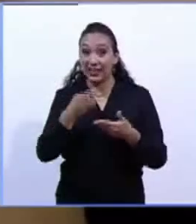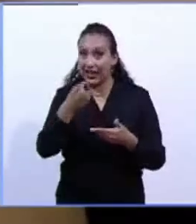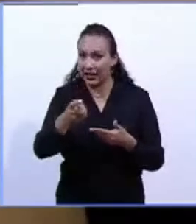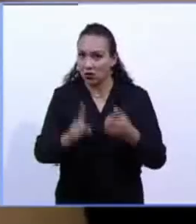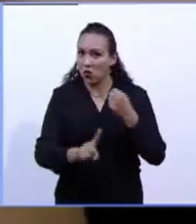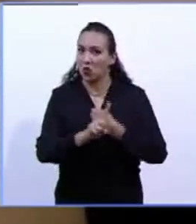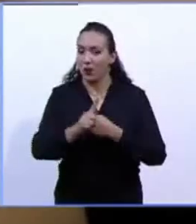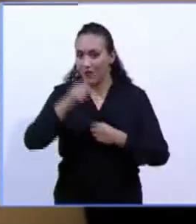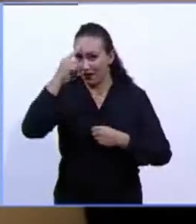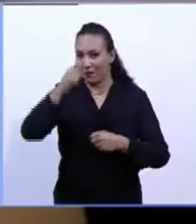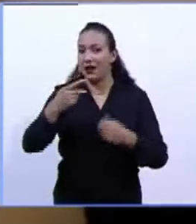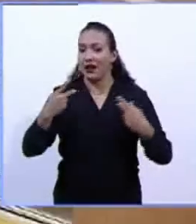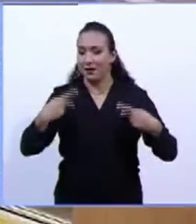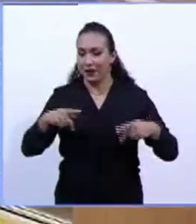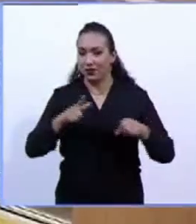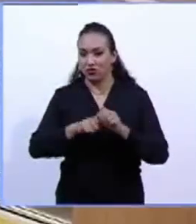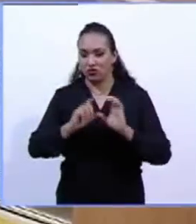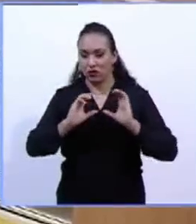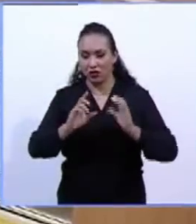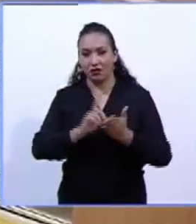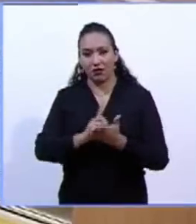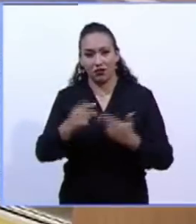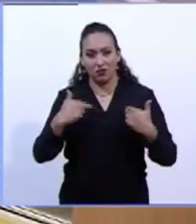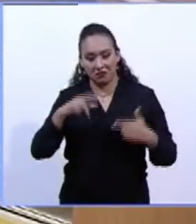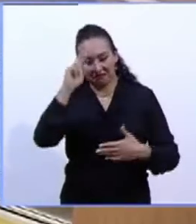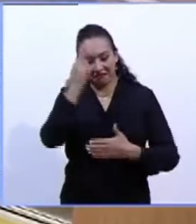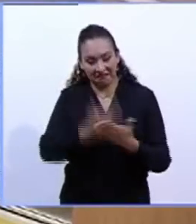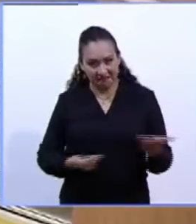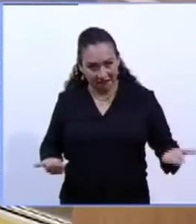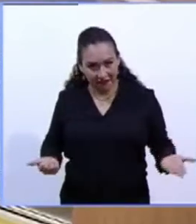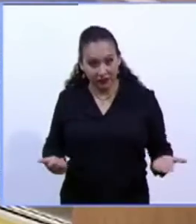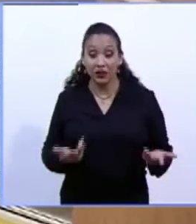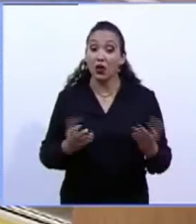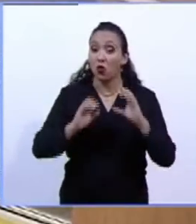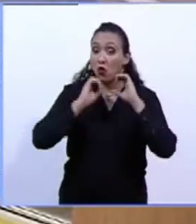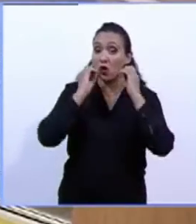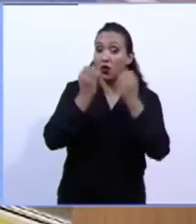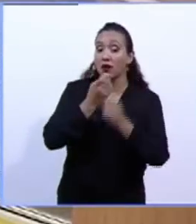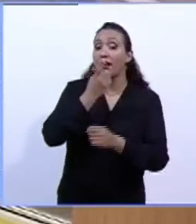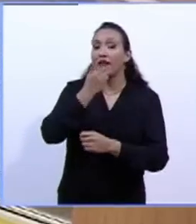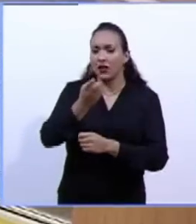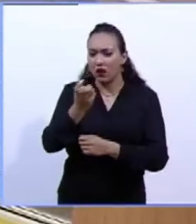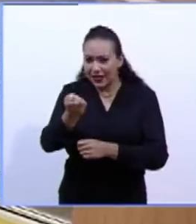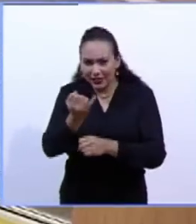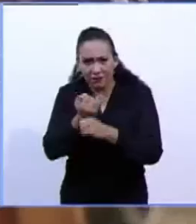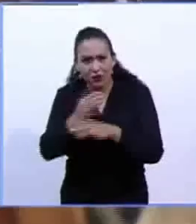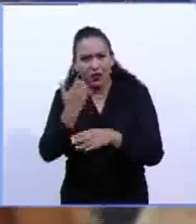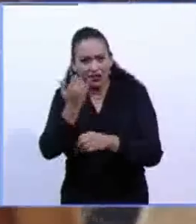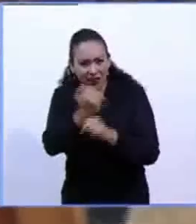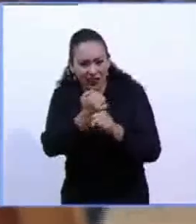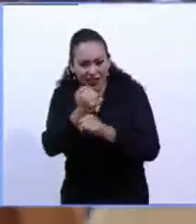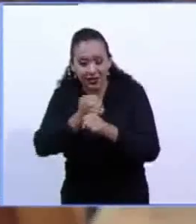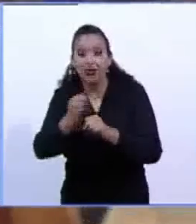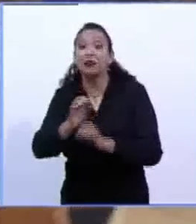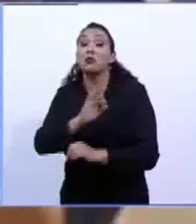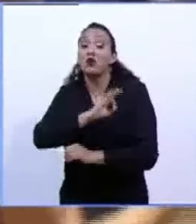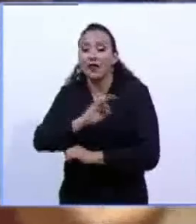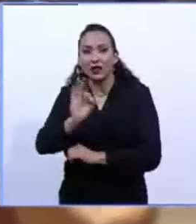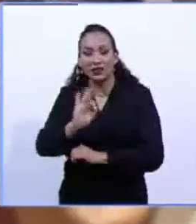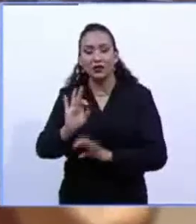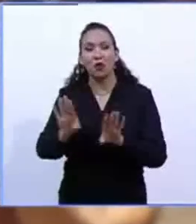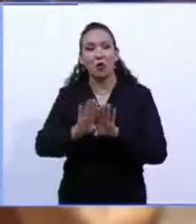protección y vigencia de los derechos humanos. La organización estima que la información podría ser utilizada para